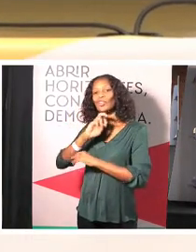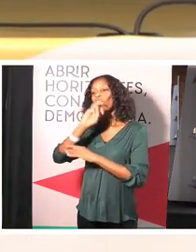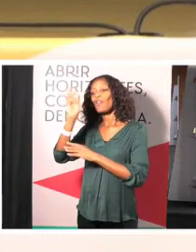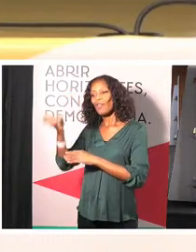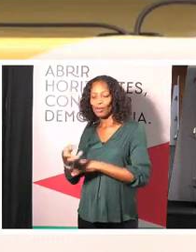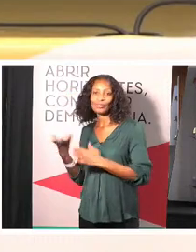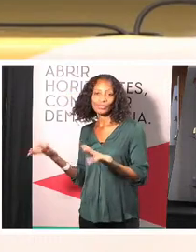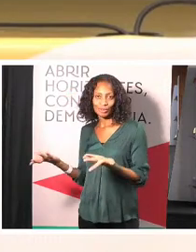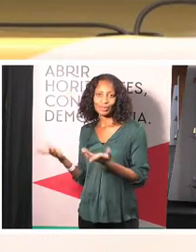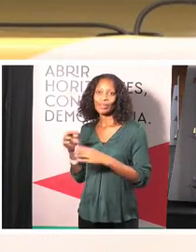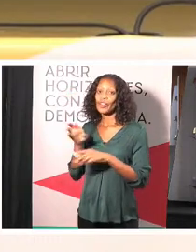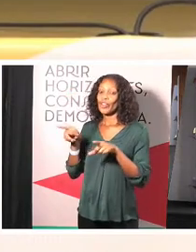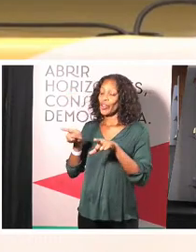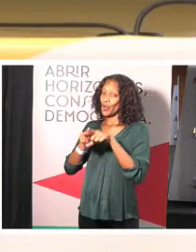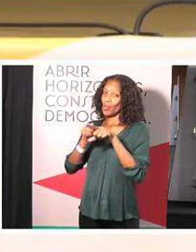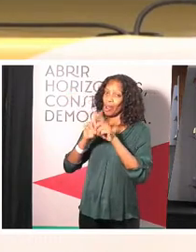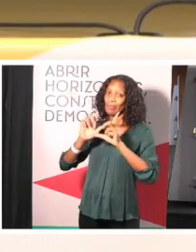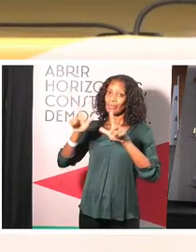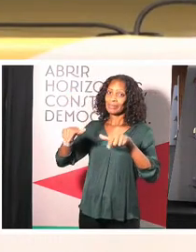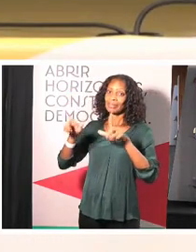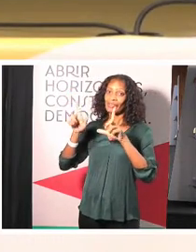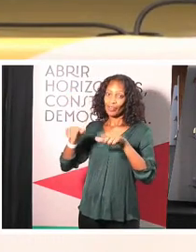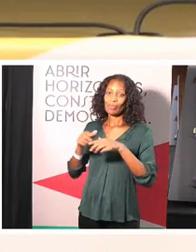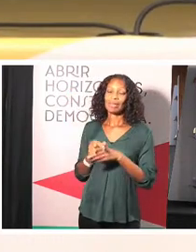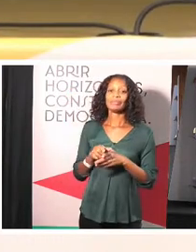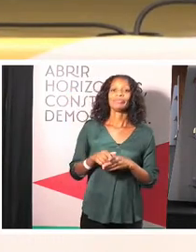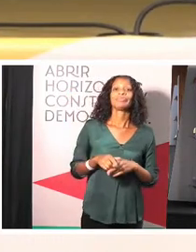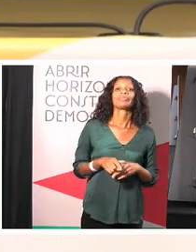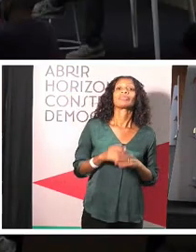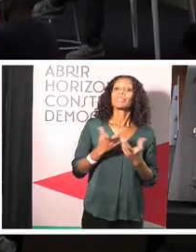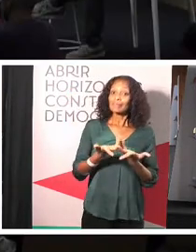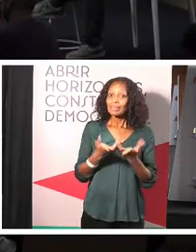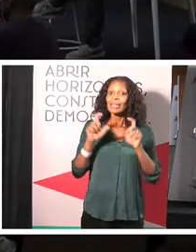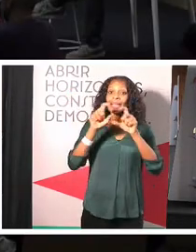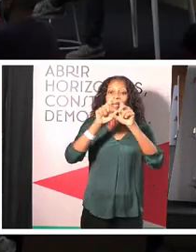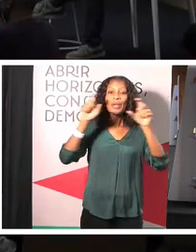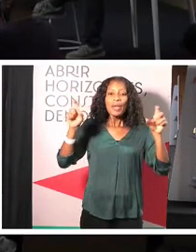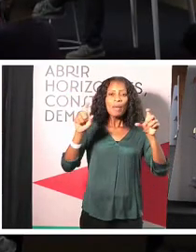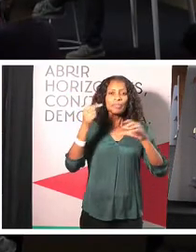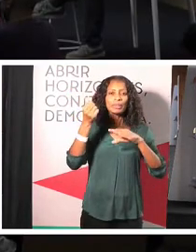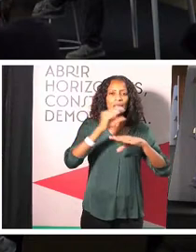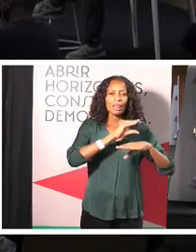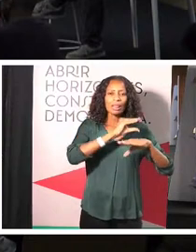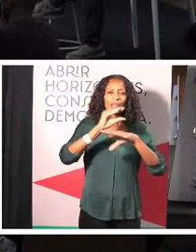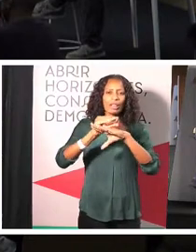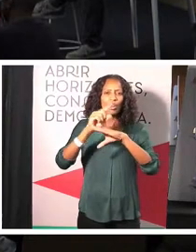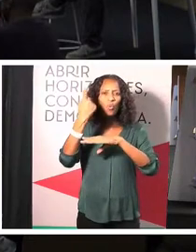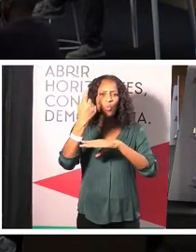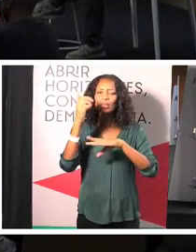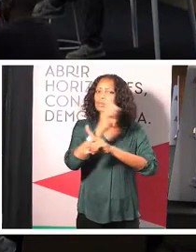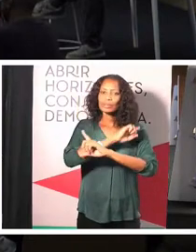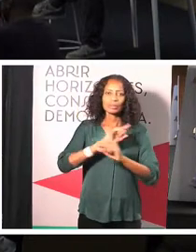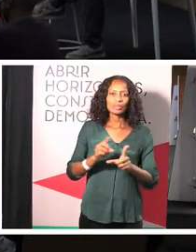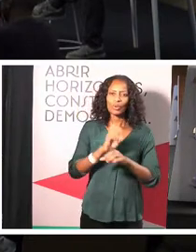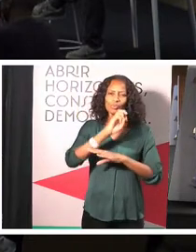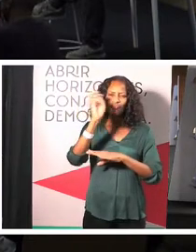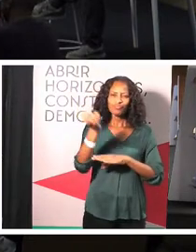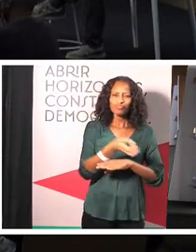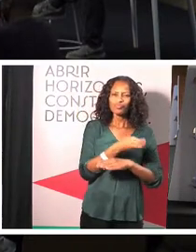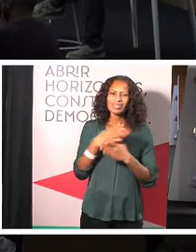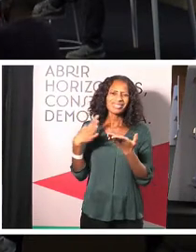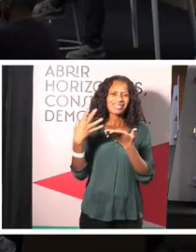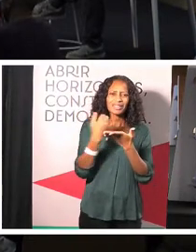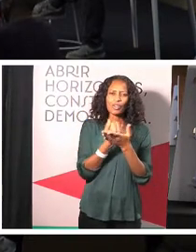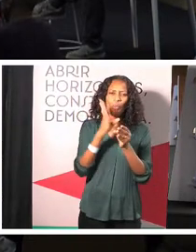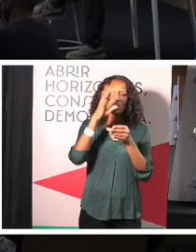los ETFs, que ya no invierten solamente en una empresa, te invierten en todo un índice, y no solamente un índice como es el IBEX 35, no te invierten